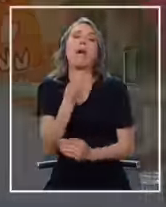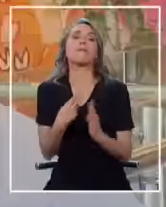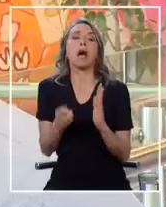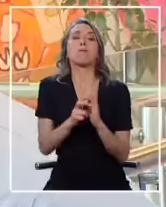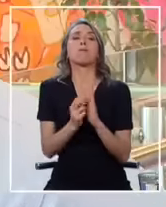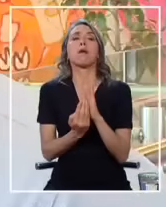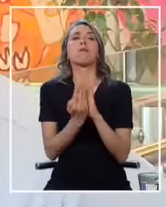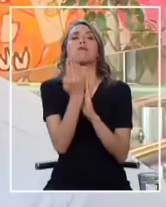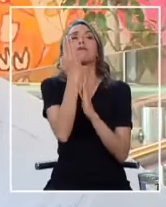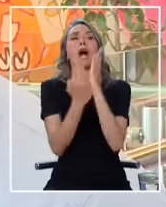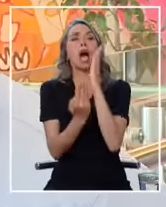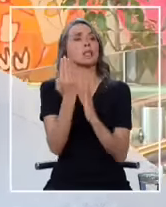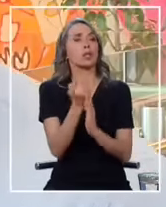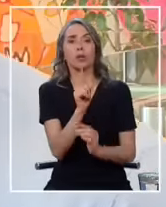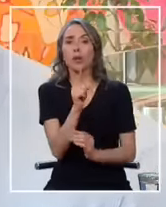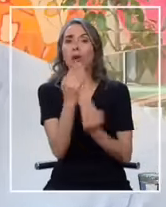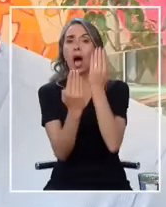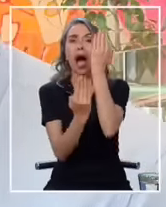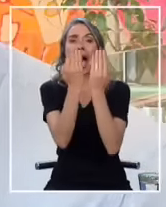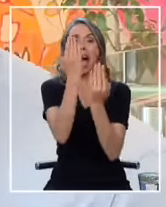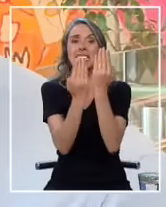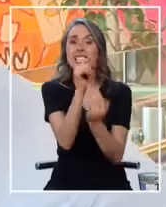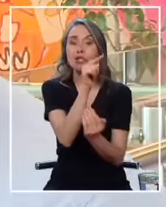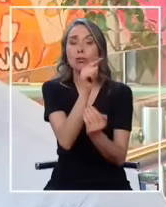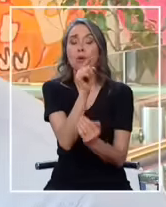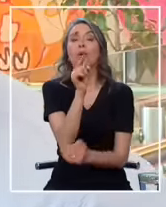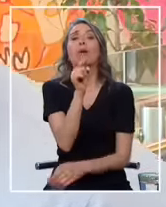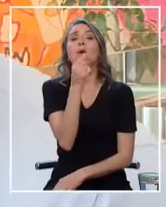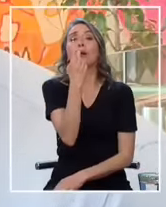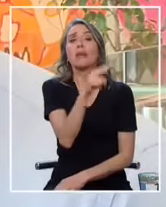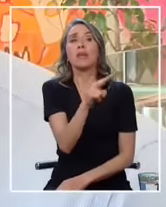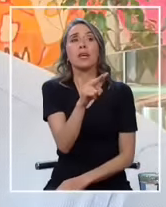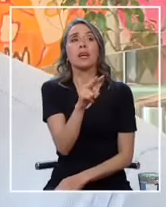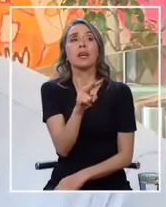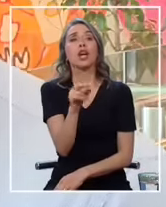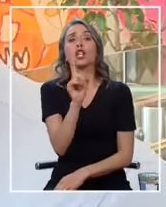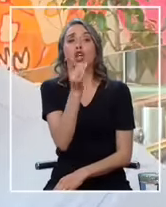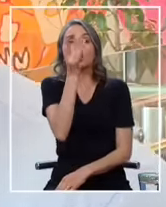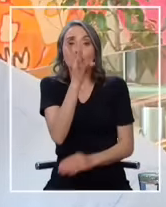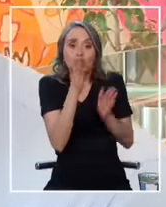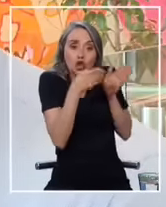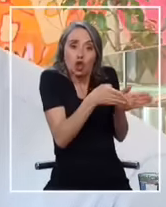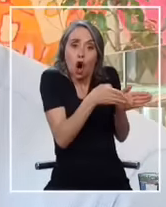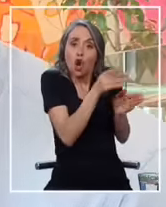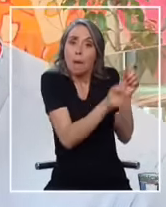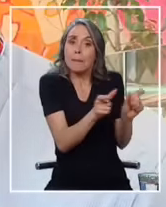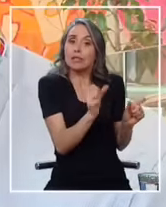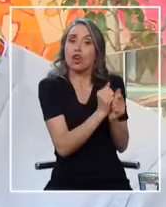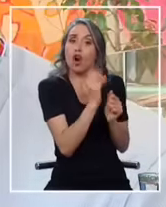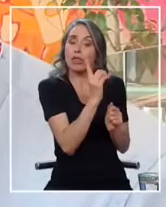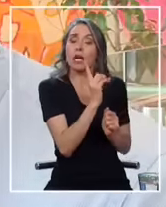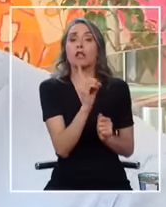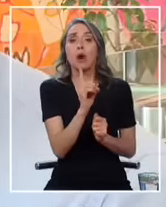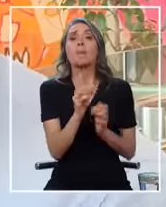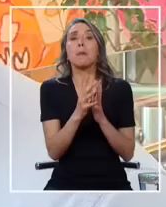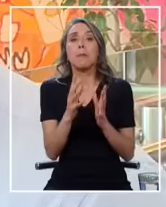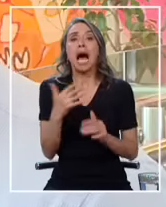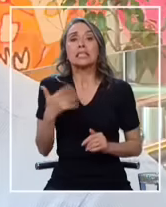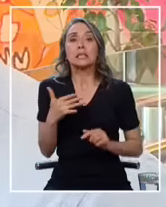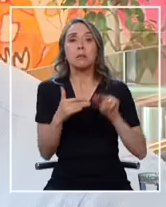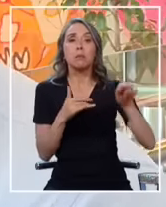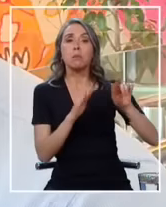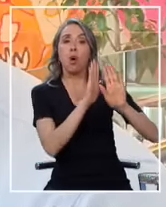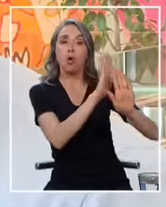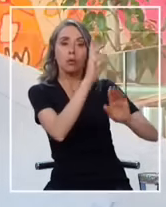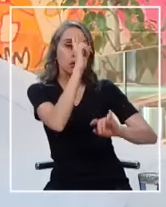usar el ascensor, siendo que ese elemento debe ser no exclusivo, pero tener de alguna forma un mayor grado de importancia